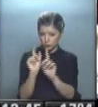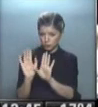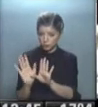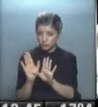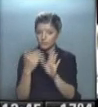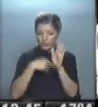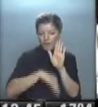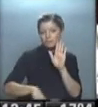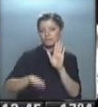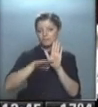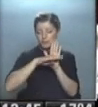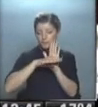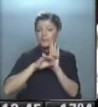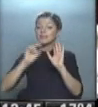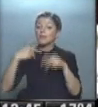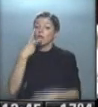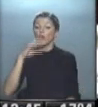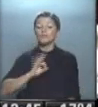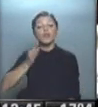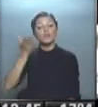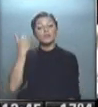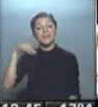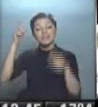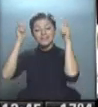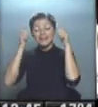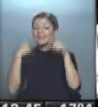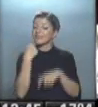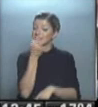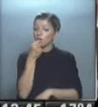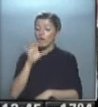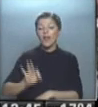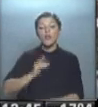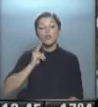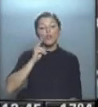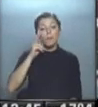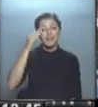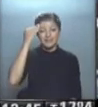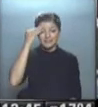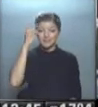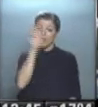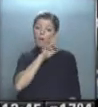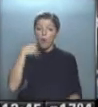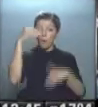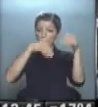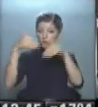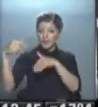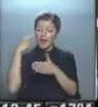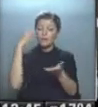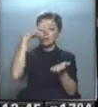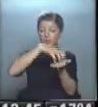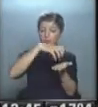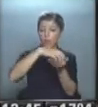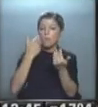Además, hace 2 años, el monarca anunció que en 2015 las mujeres podrán votar en elecciones